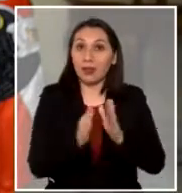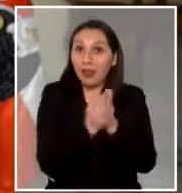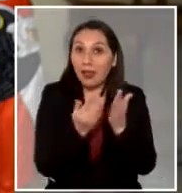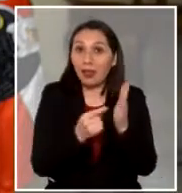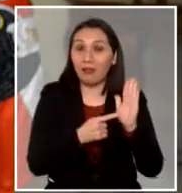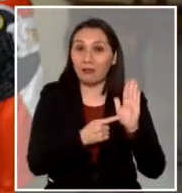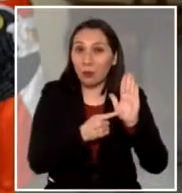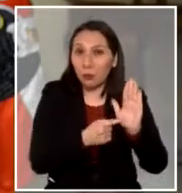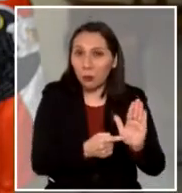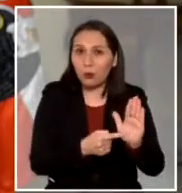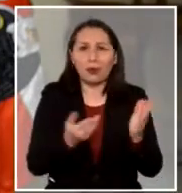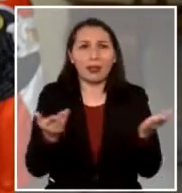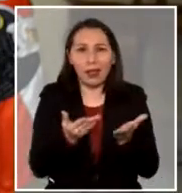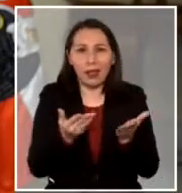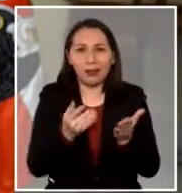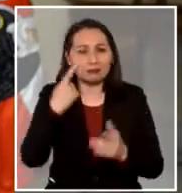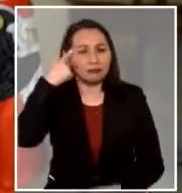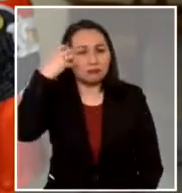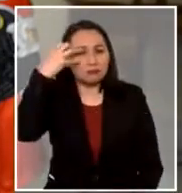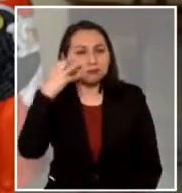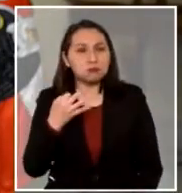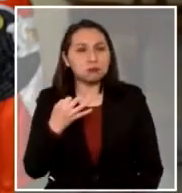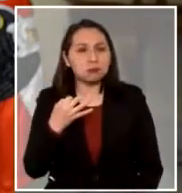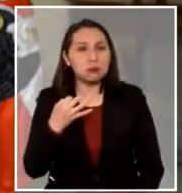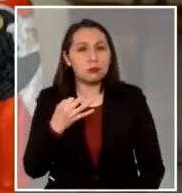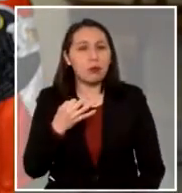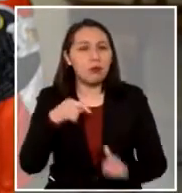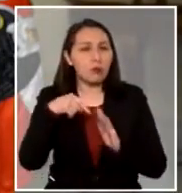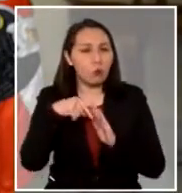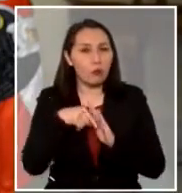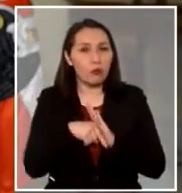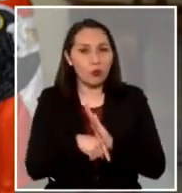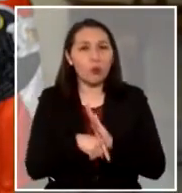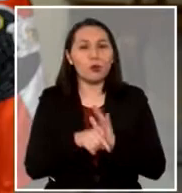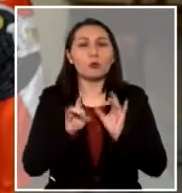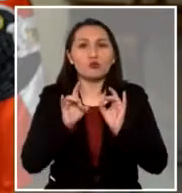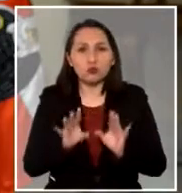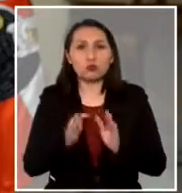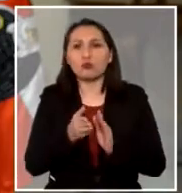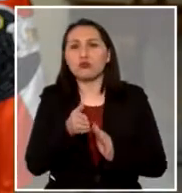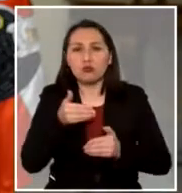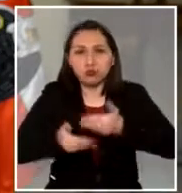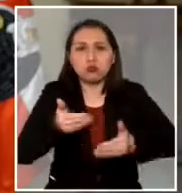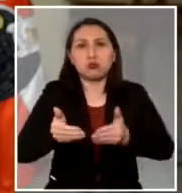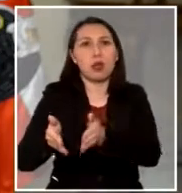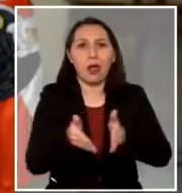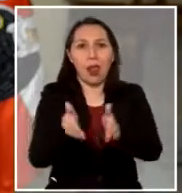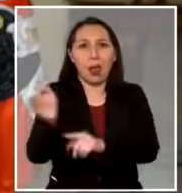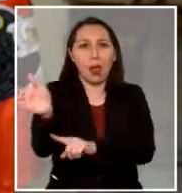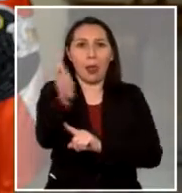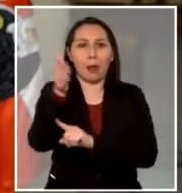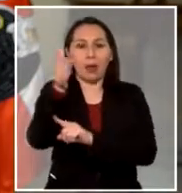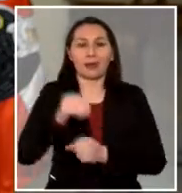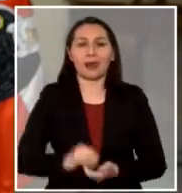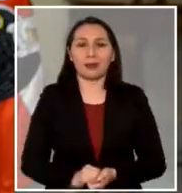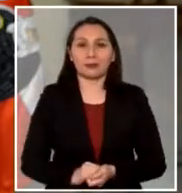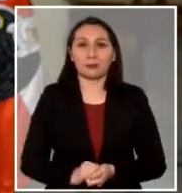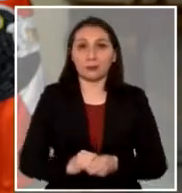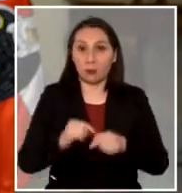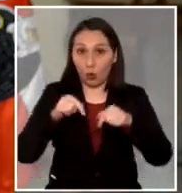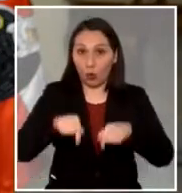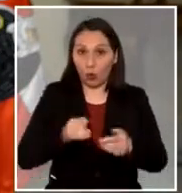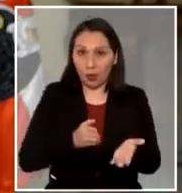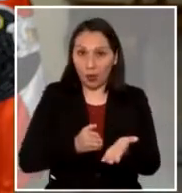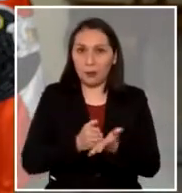es producto de esa convicción profunda que marca el talante de nuestra patria a partir de hoy